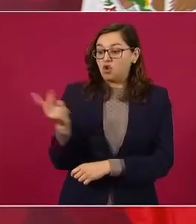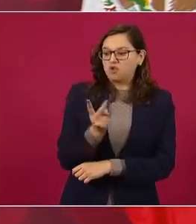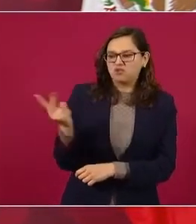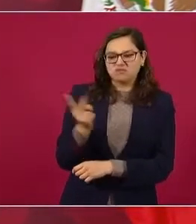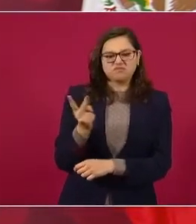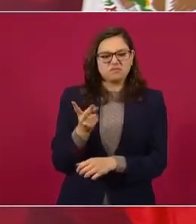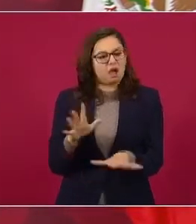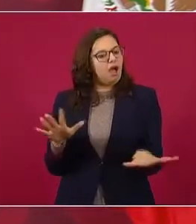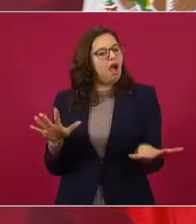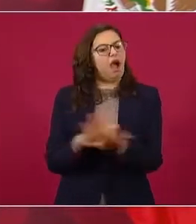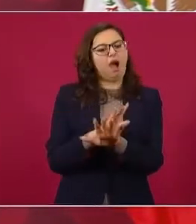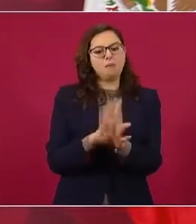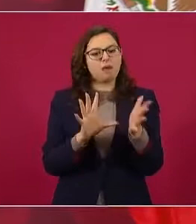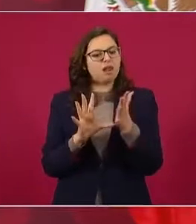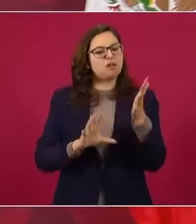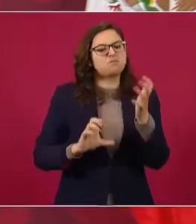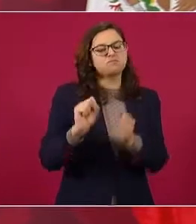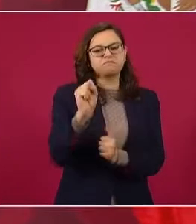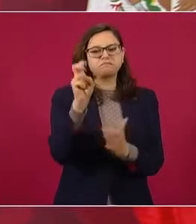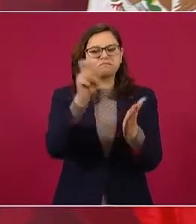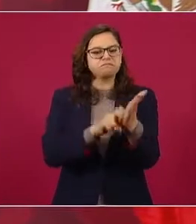Pues un pensamiento